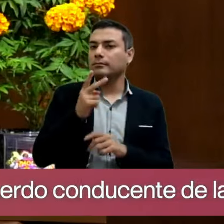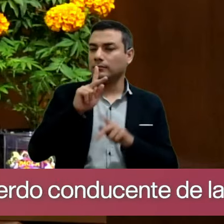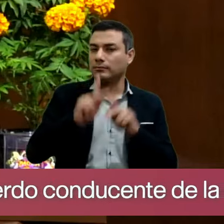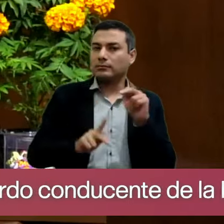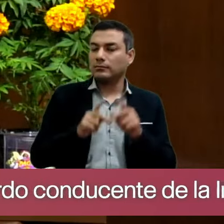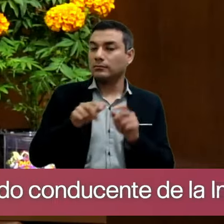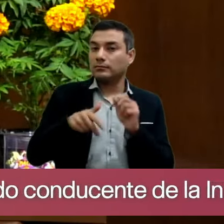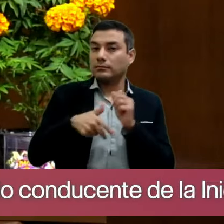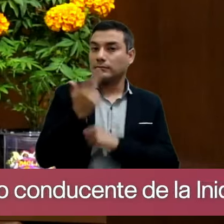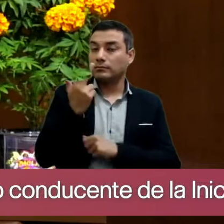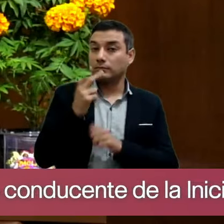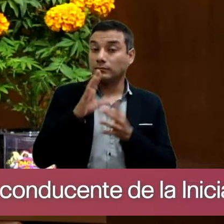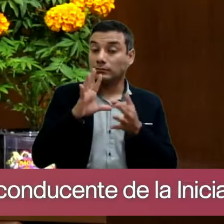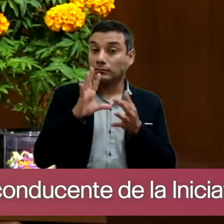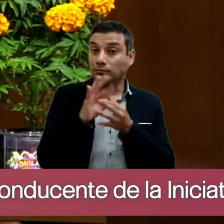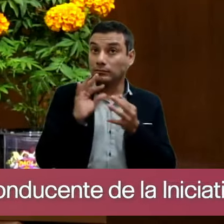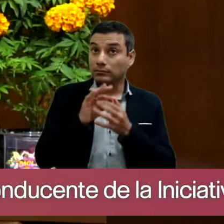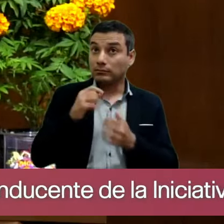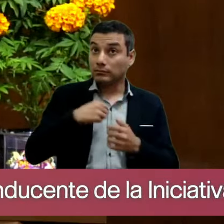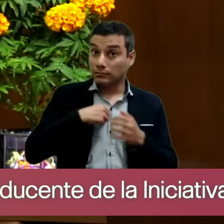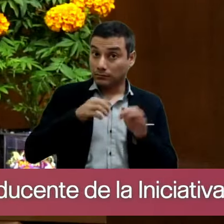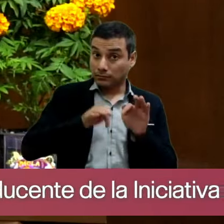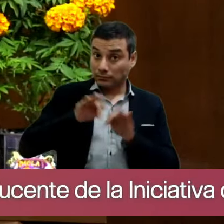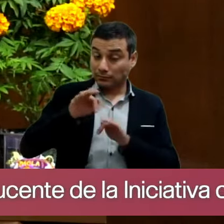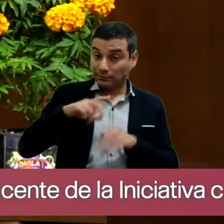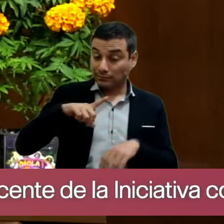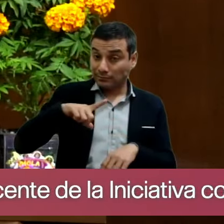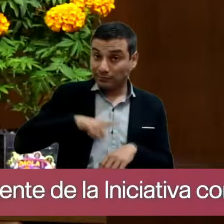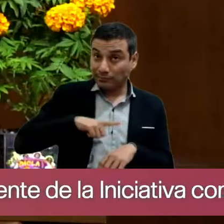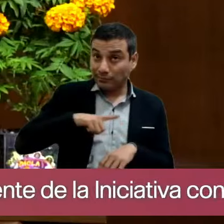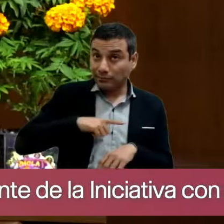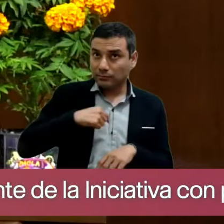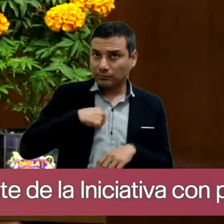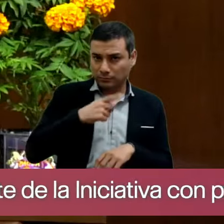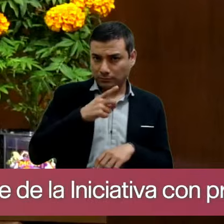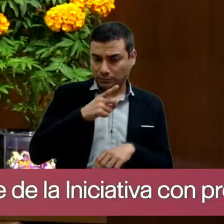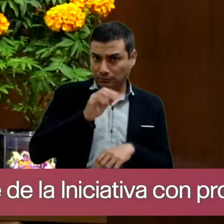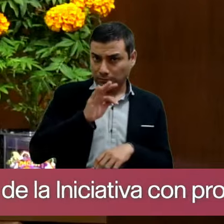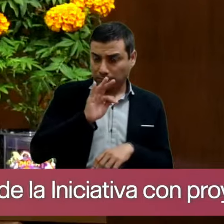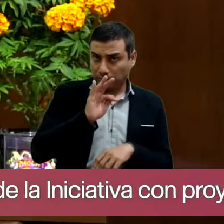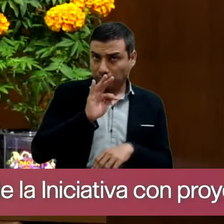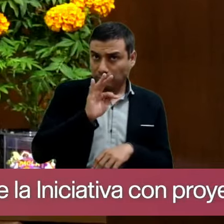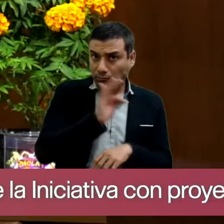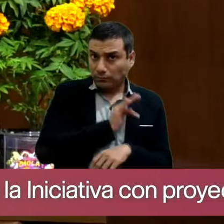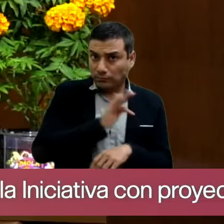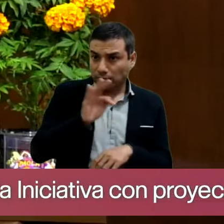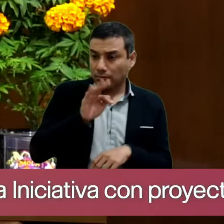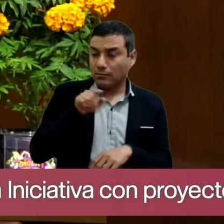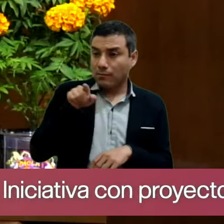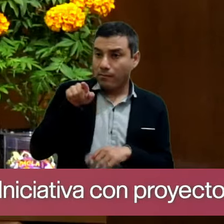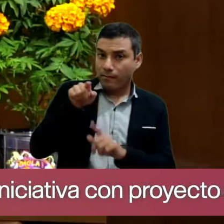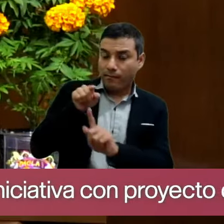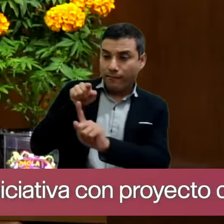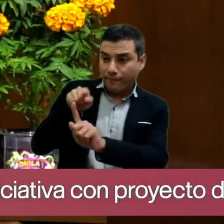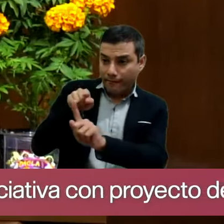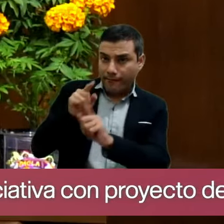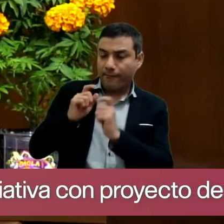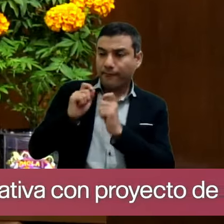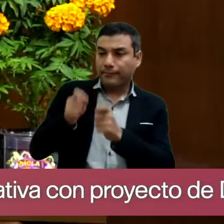13, que todo servidor público debía de abstenerse de nombrar, contratar o